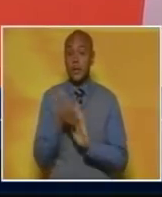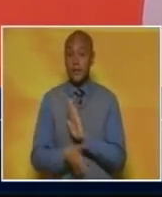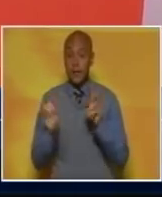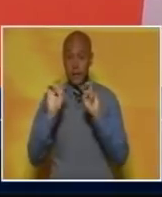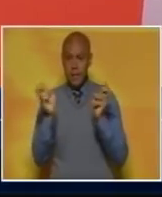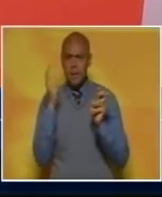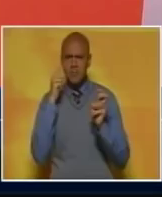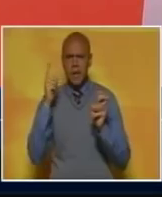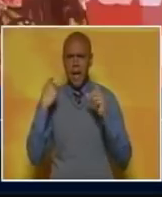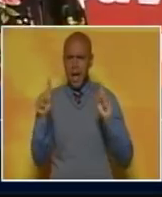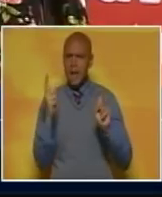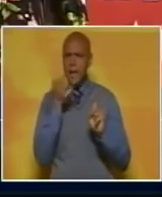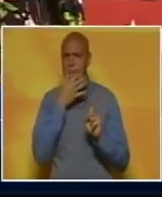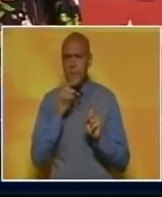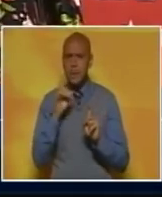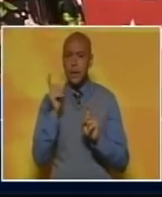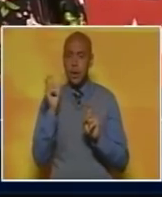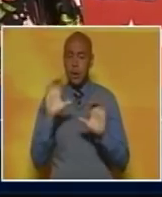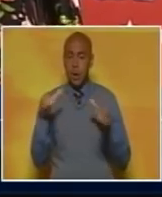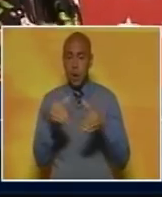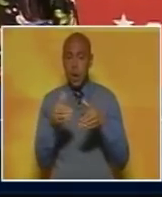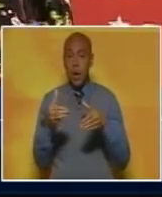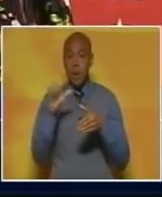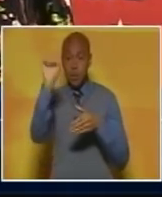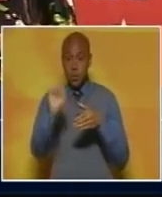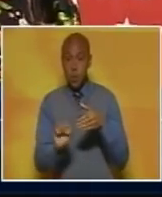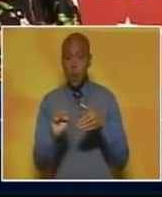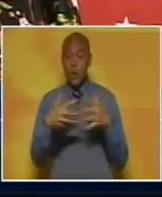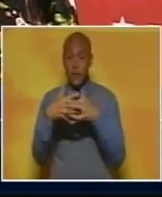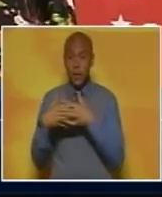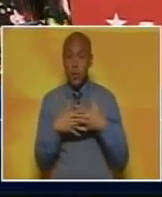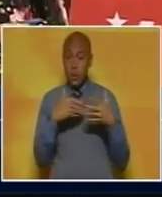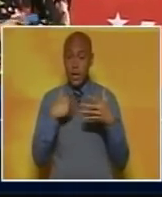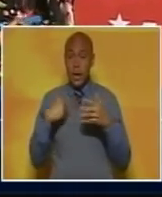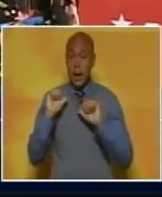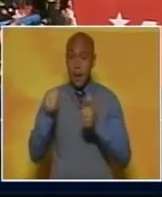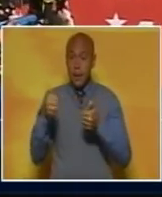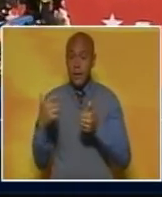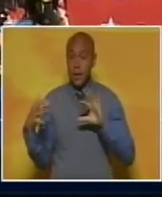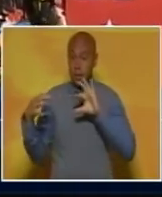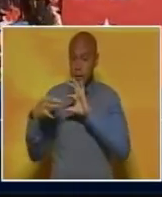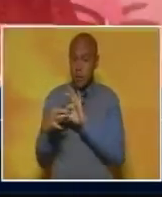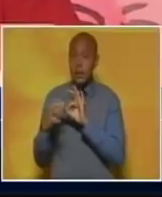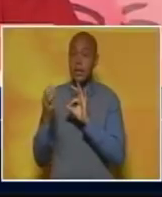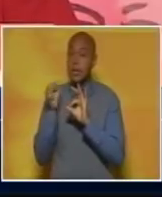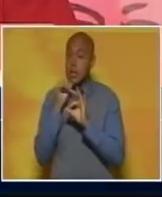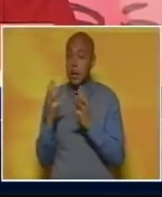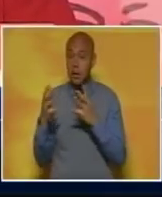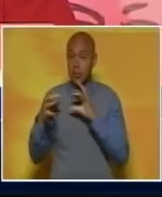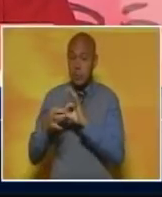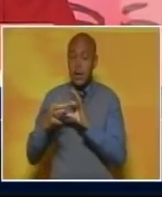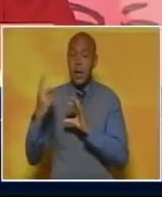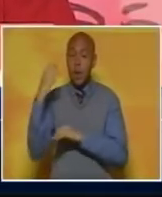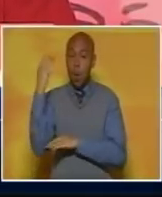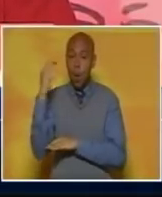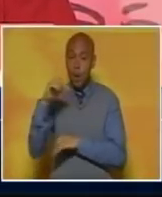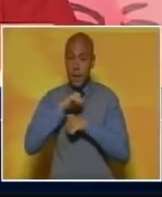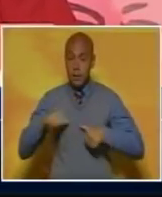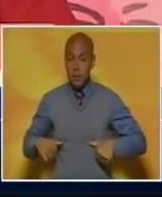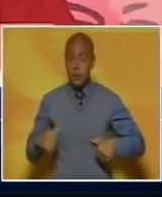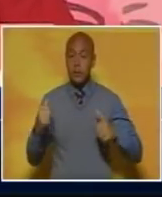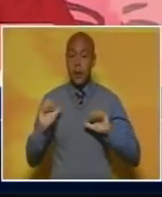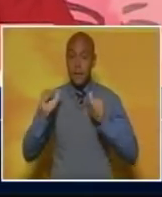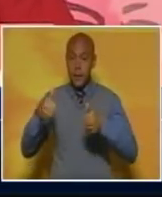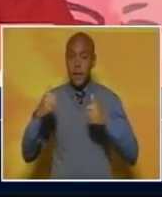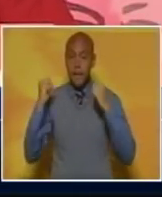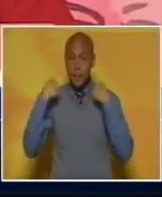al reciente anuncio del Comando Sur de Estados Unidos de iniciar maniobras conjuntas con las Fuerzas Armadas de Colombia. El